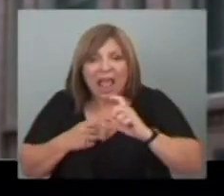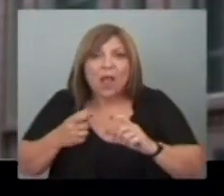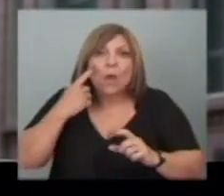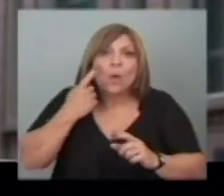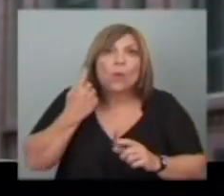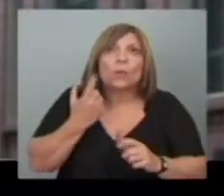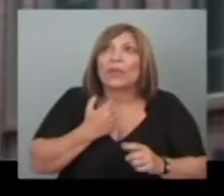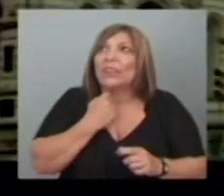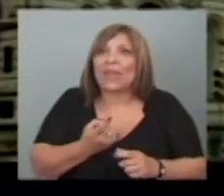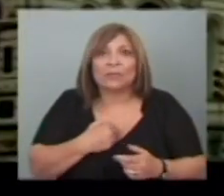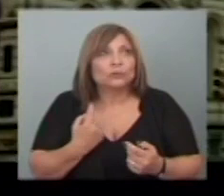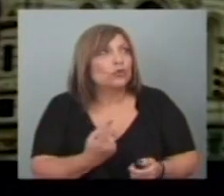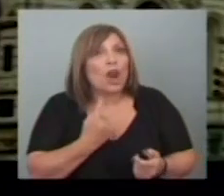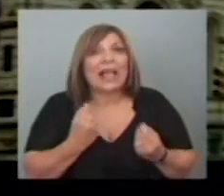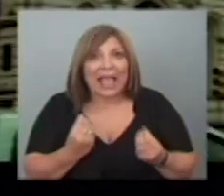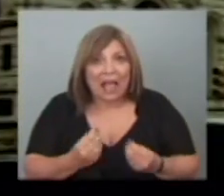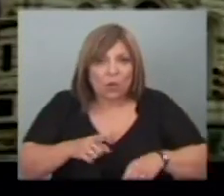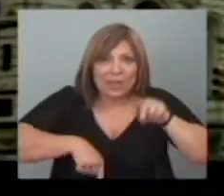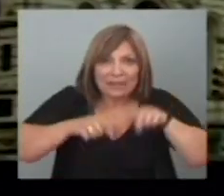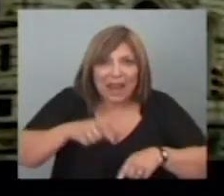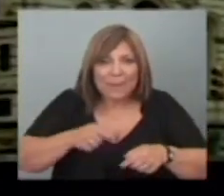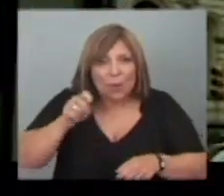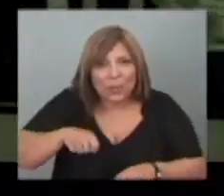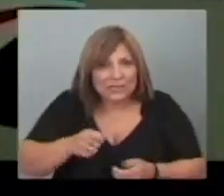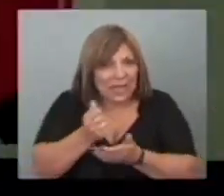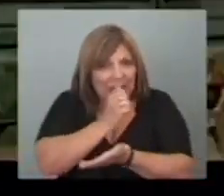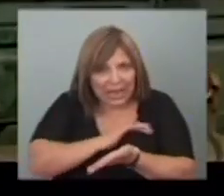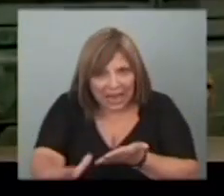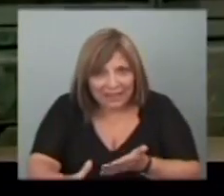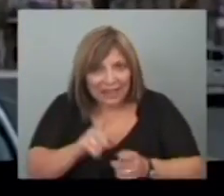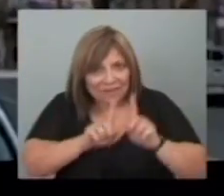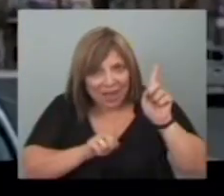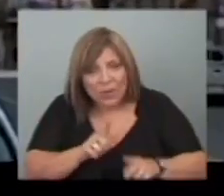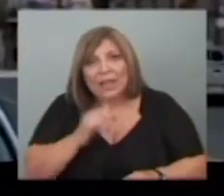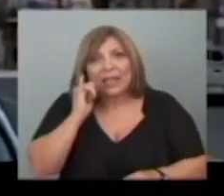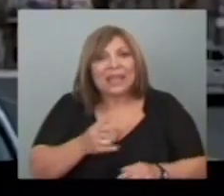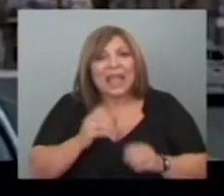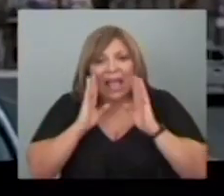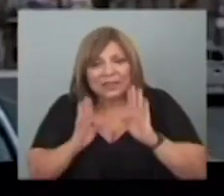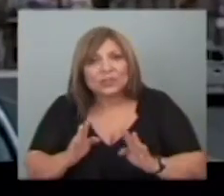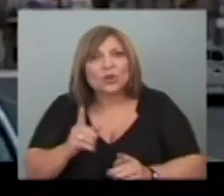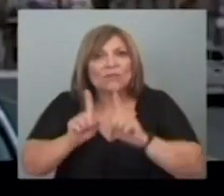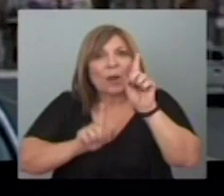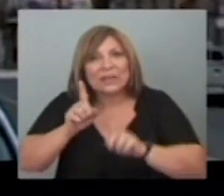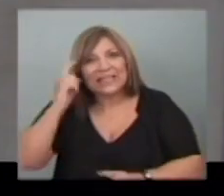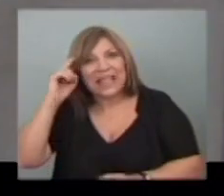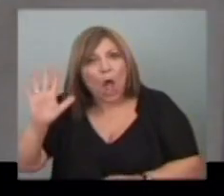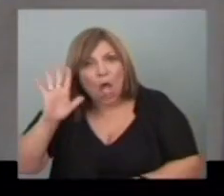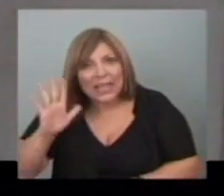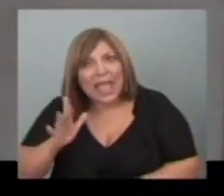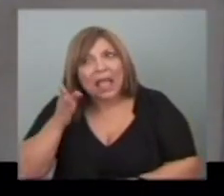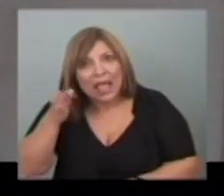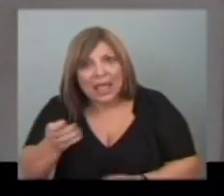de vulnerabilidad. Trámites judiciales gratuitos en la Facultad de Derecho y atención sin costo en la Facultad de Psicología.